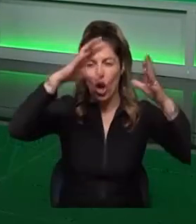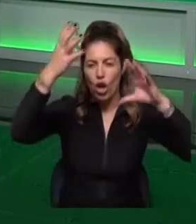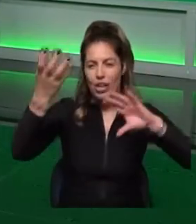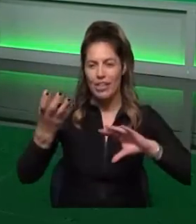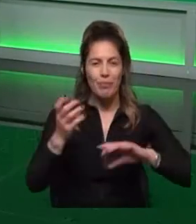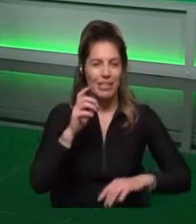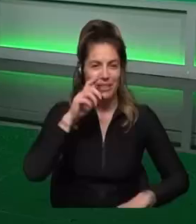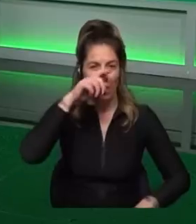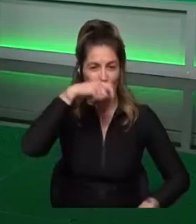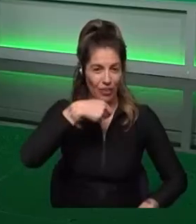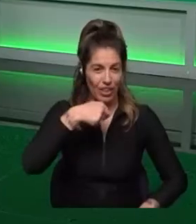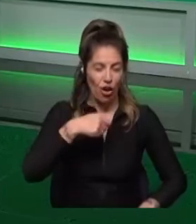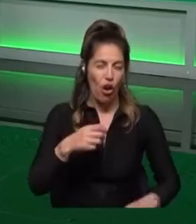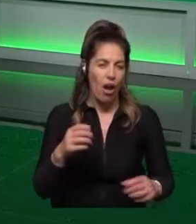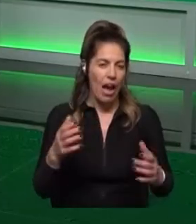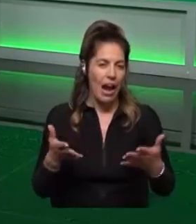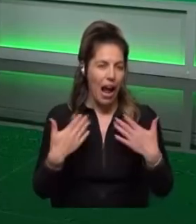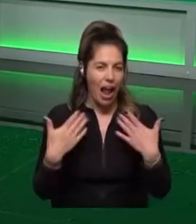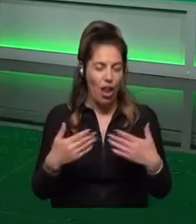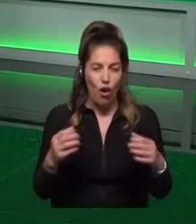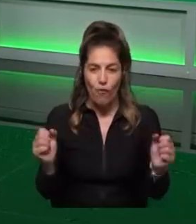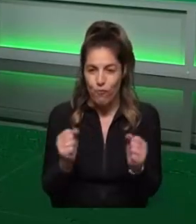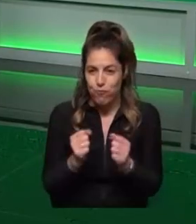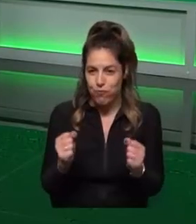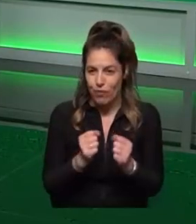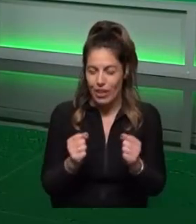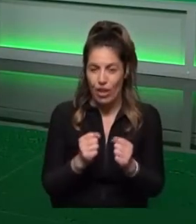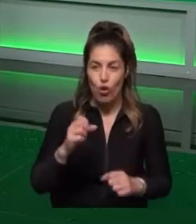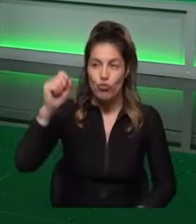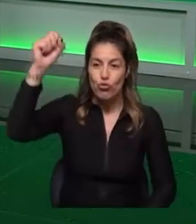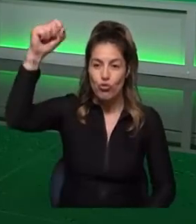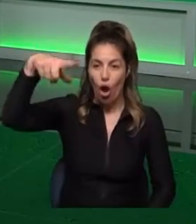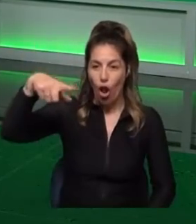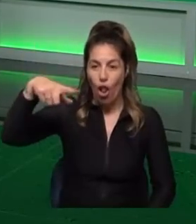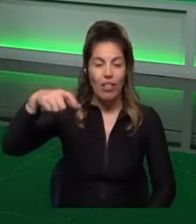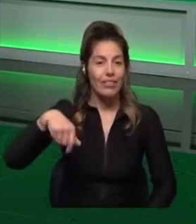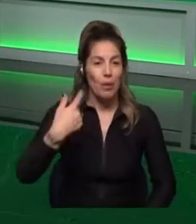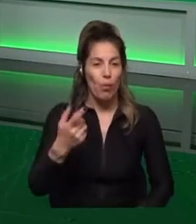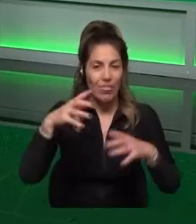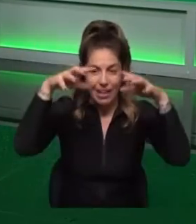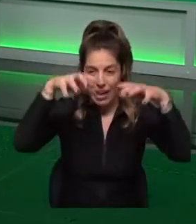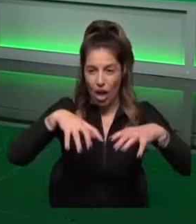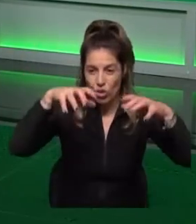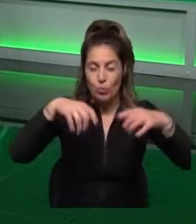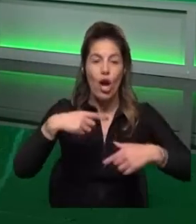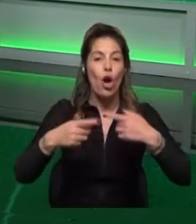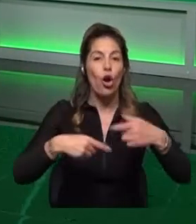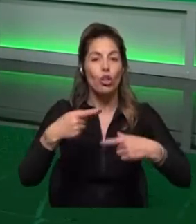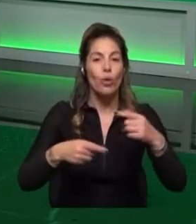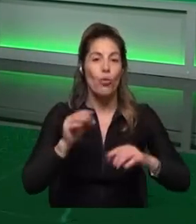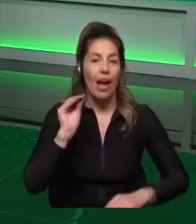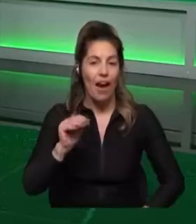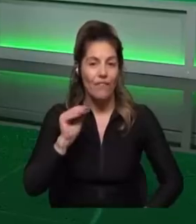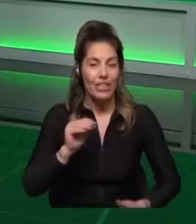tuvimos calor tuvimos frío lluvioso después de la lluvia pero continúa alguna alerta